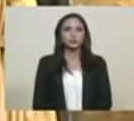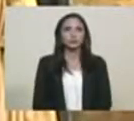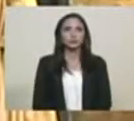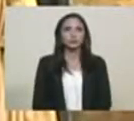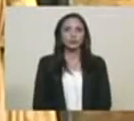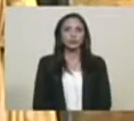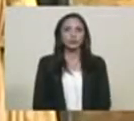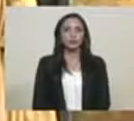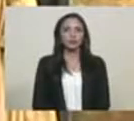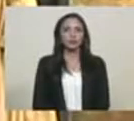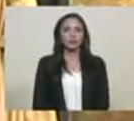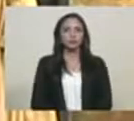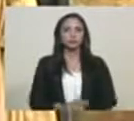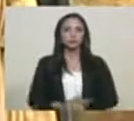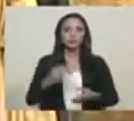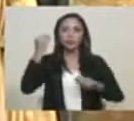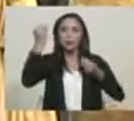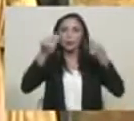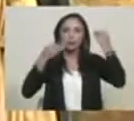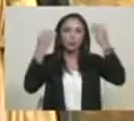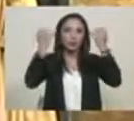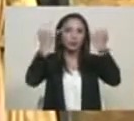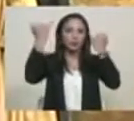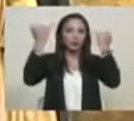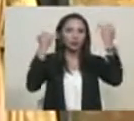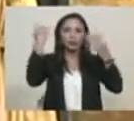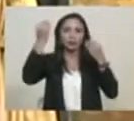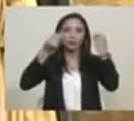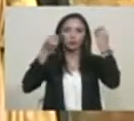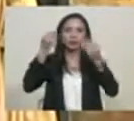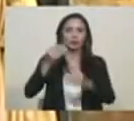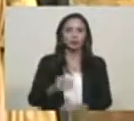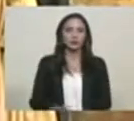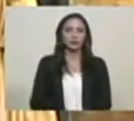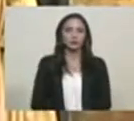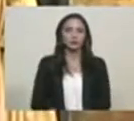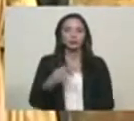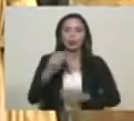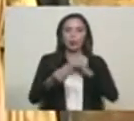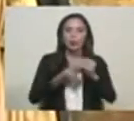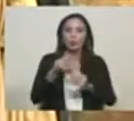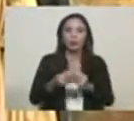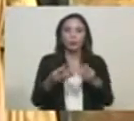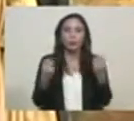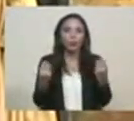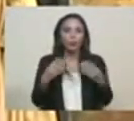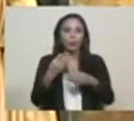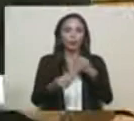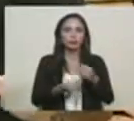pensar y pensar y pensar que sí que sé cómo lo hacemos